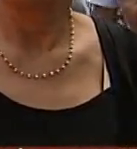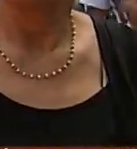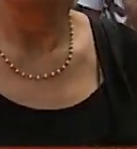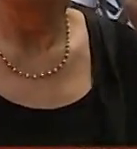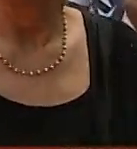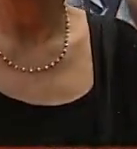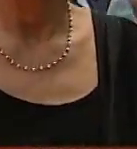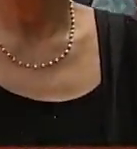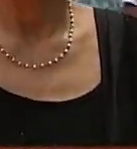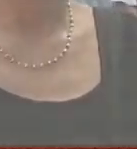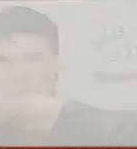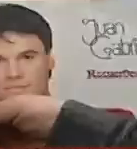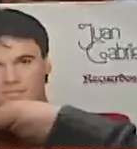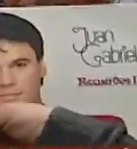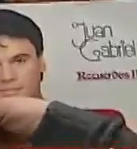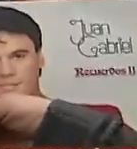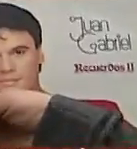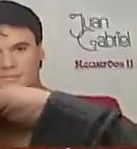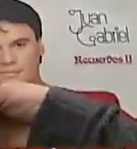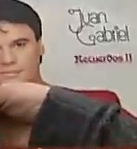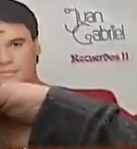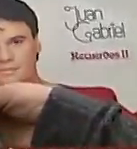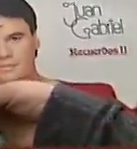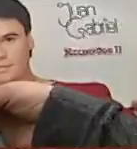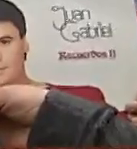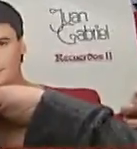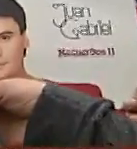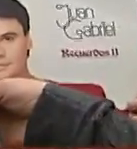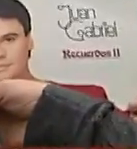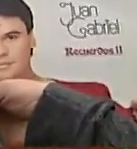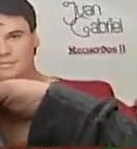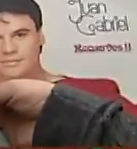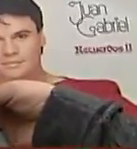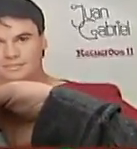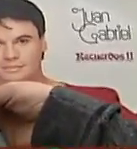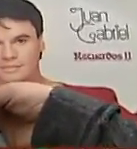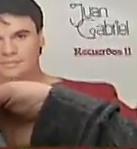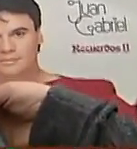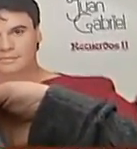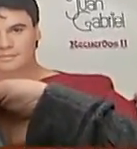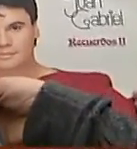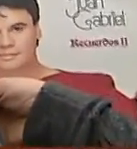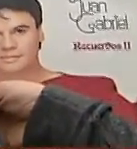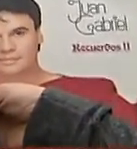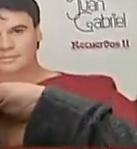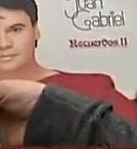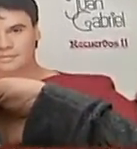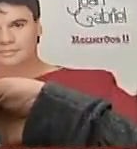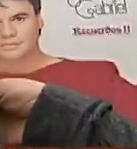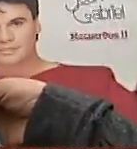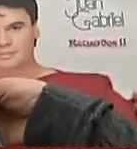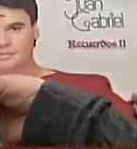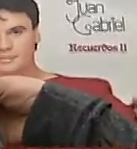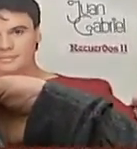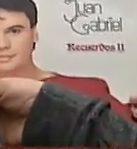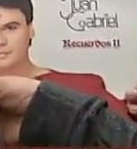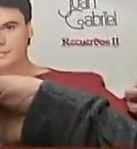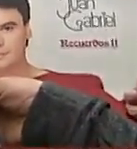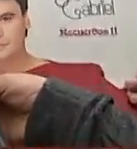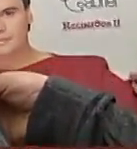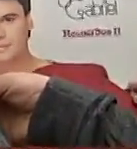podrá superar, definitivamente. Son dos discos que me dejó mi abuelita. Desde ella, bueno, ahí ya